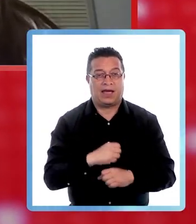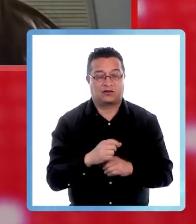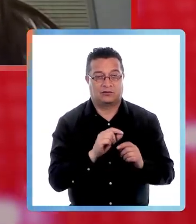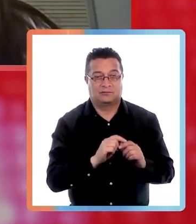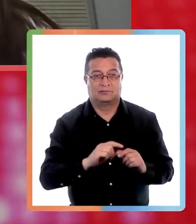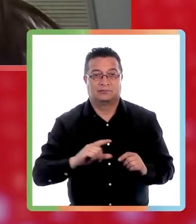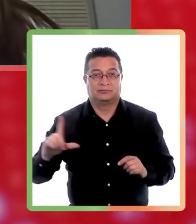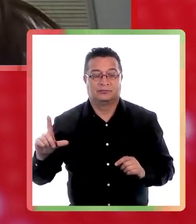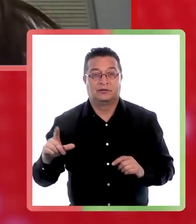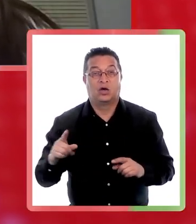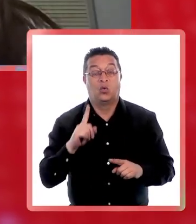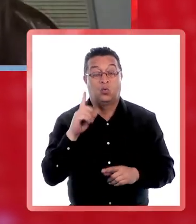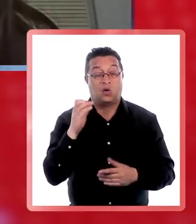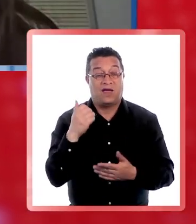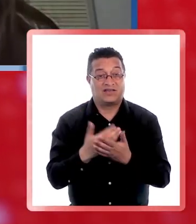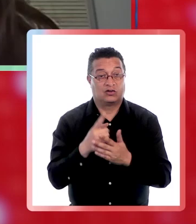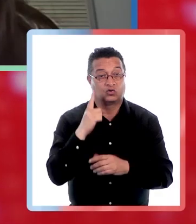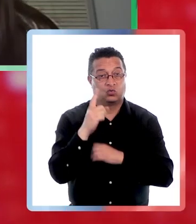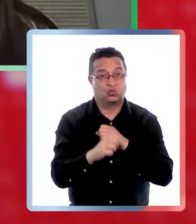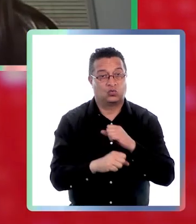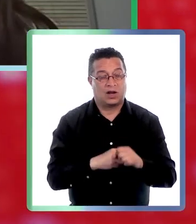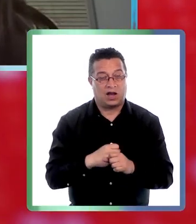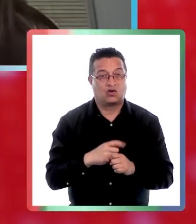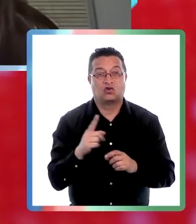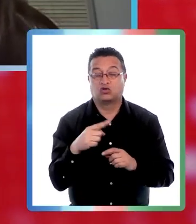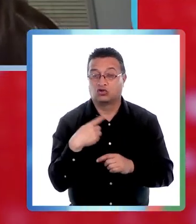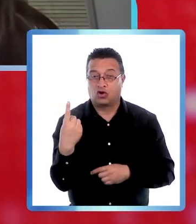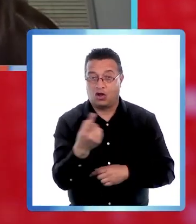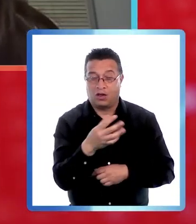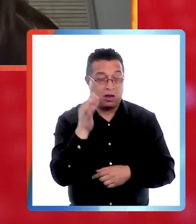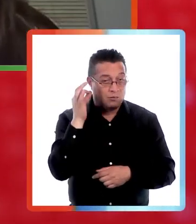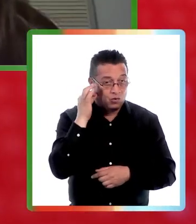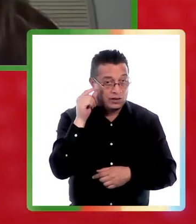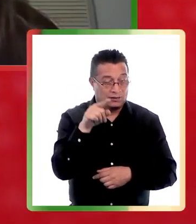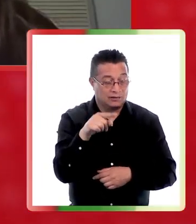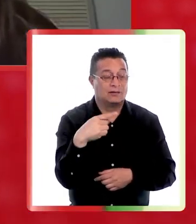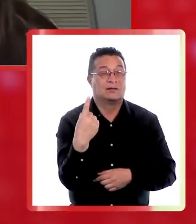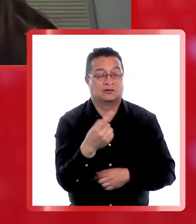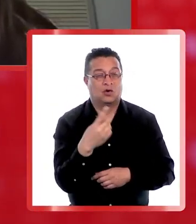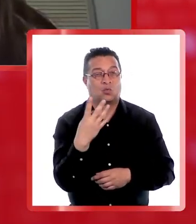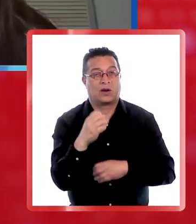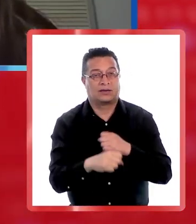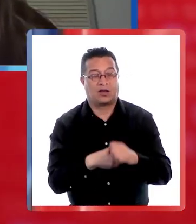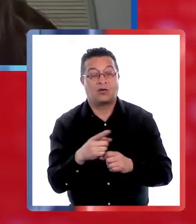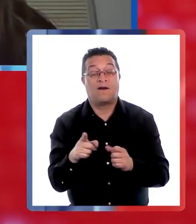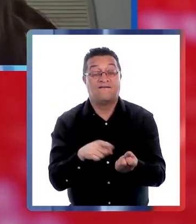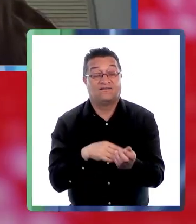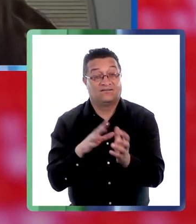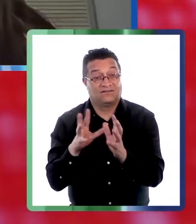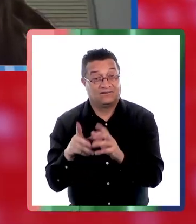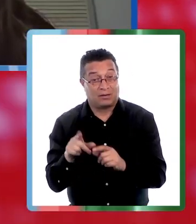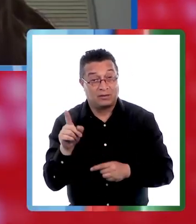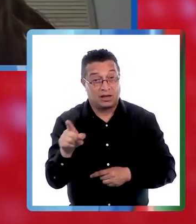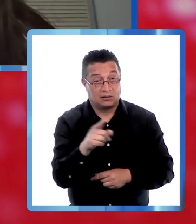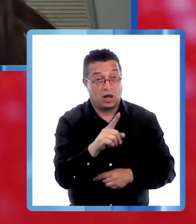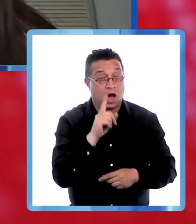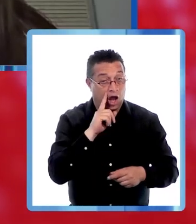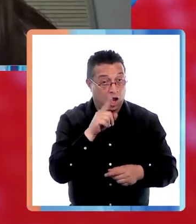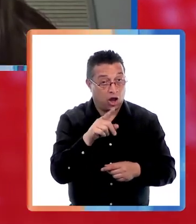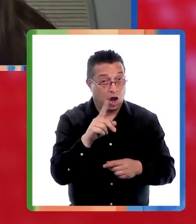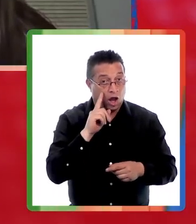años. Una vez al año, todas las mujeres a partir de los 40 años y aquellas que tengan antecedentes